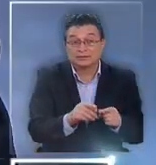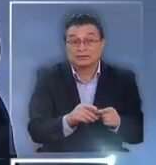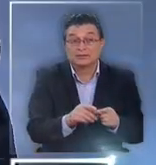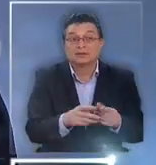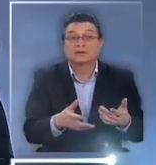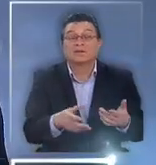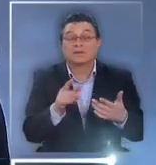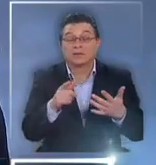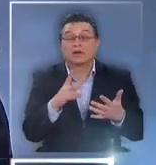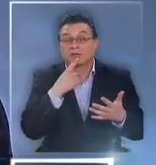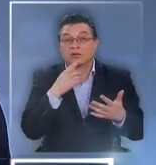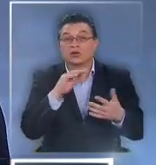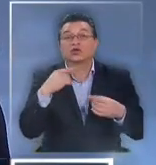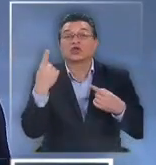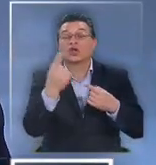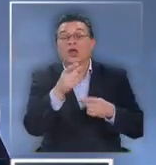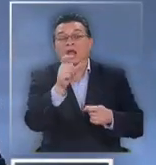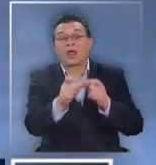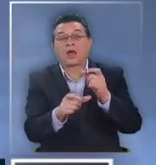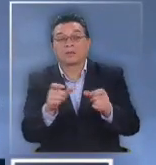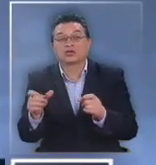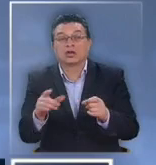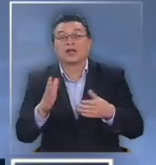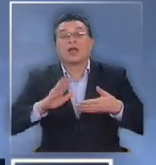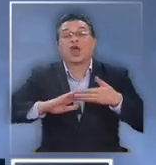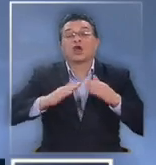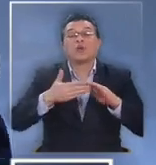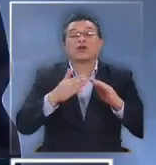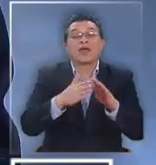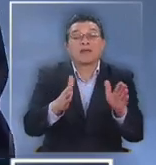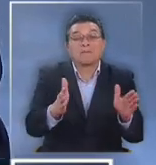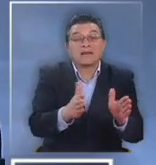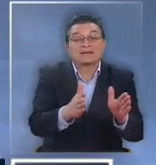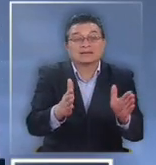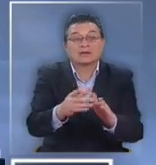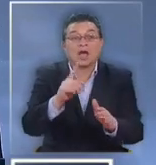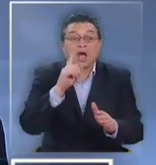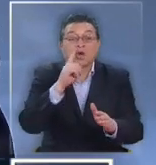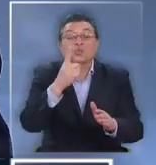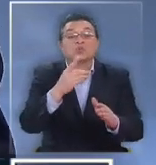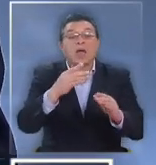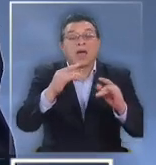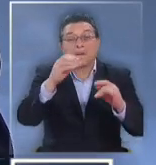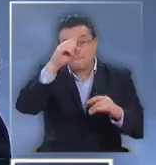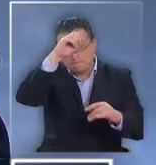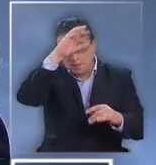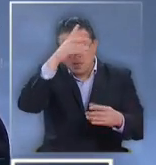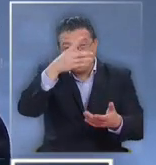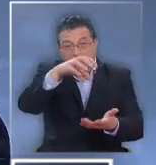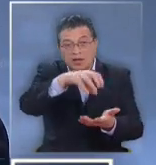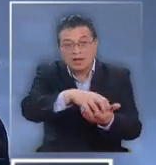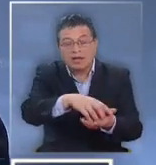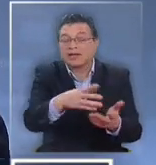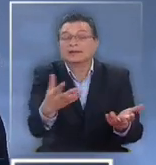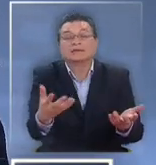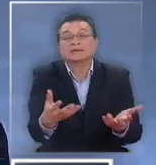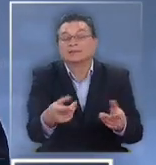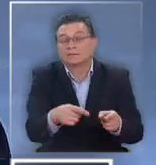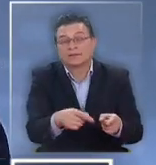la reacción de la gente y de las comunidades más chicas donde hay una mina era que